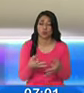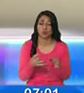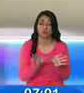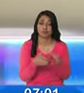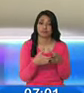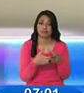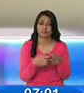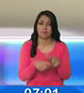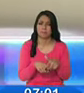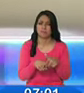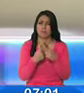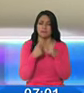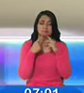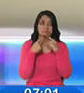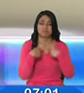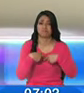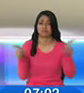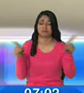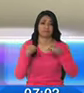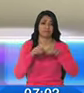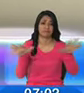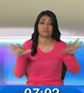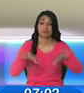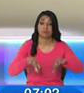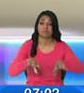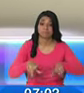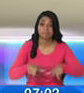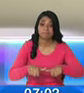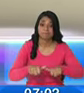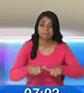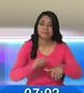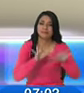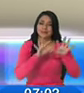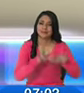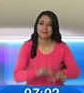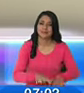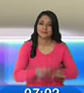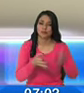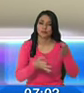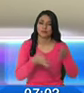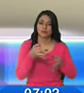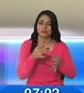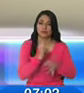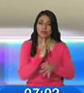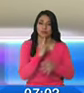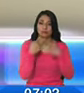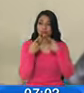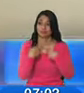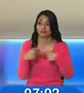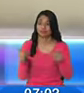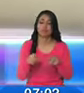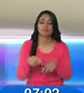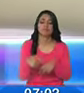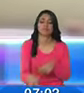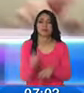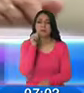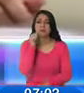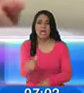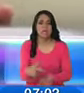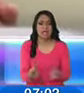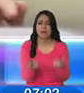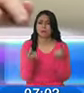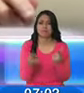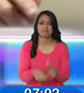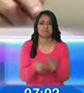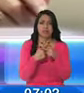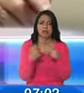al día siguiente de que la Secretaría de Justicia de los Estados Unidos revela los hechos. Y a